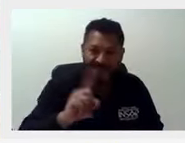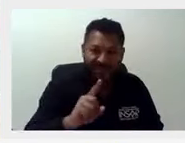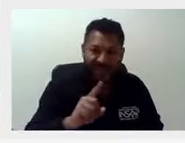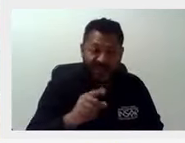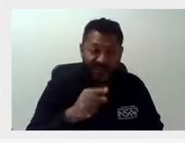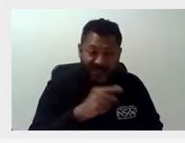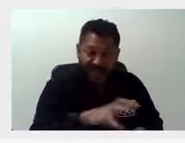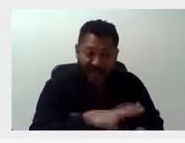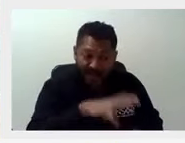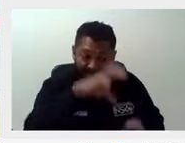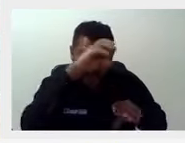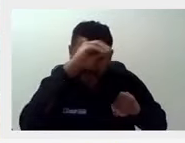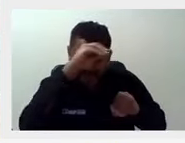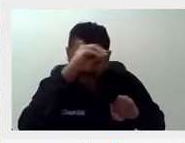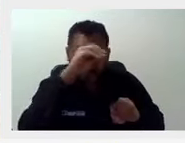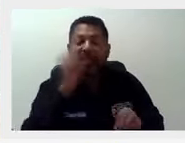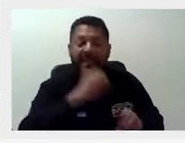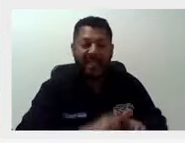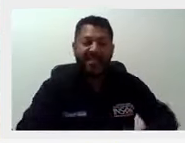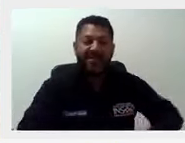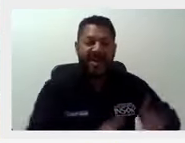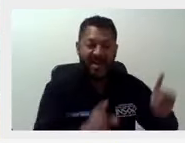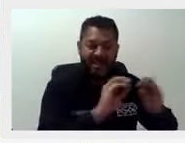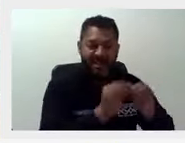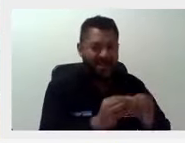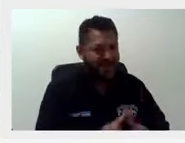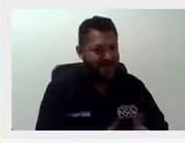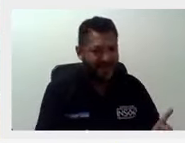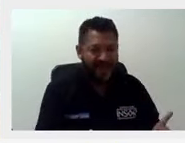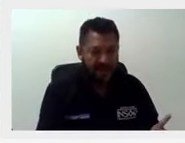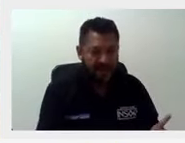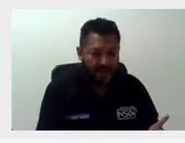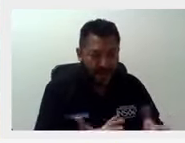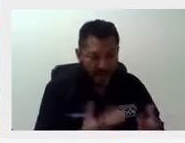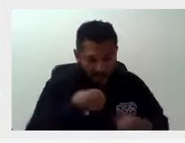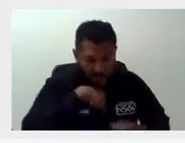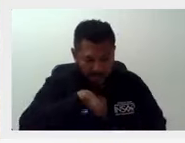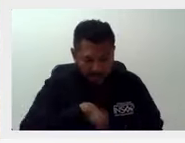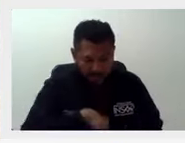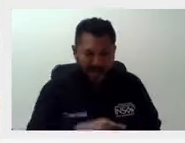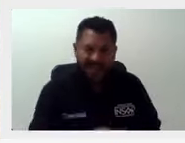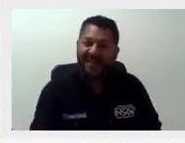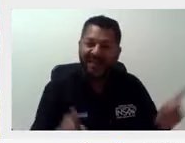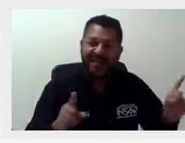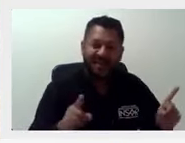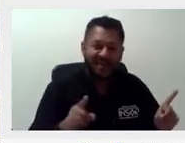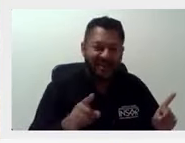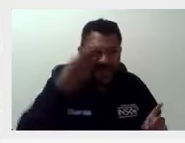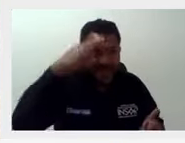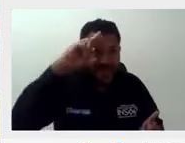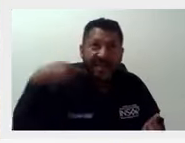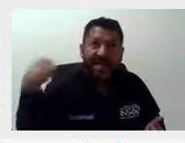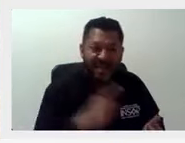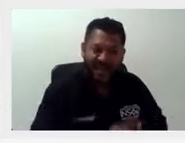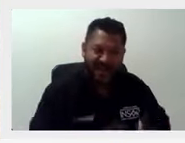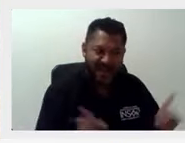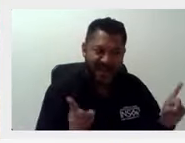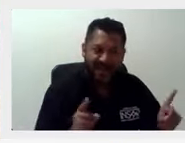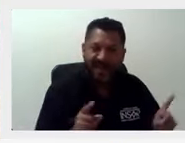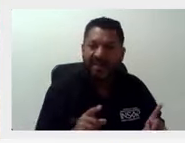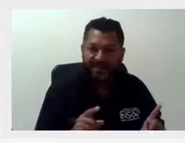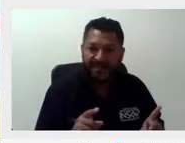de esta forma e interioriza de esta forma, generaliza de esta forma. Entonces, si el padre